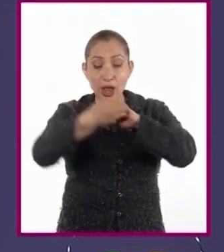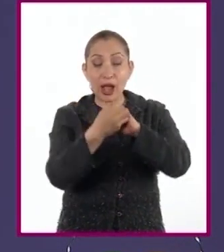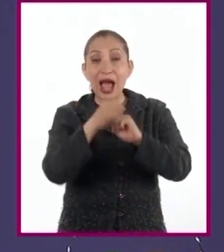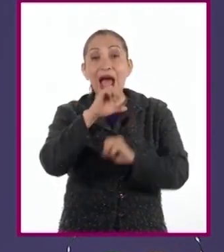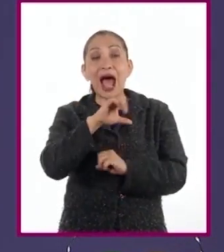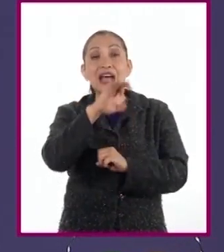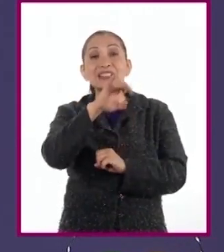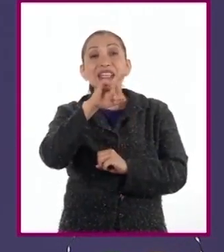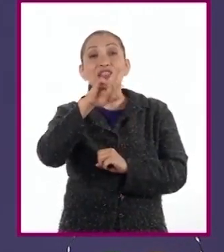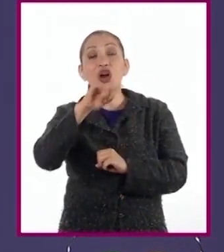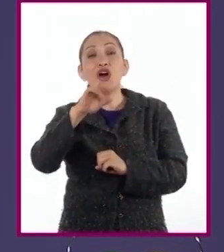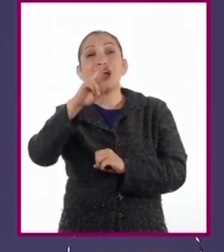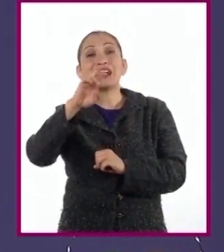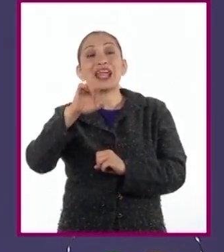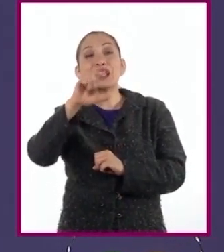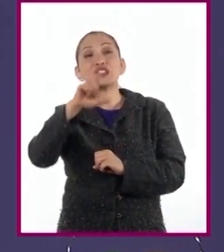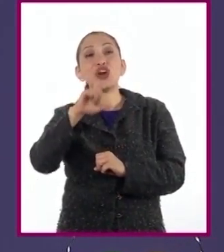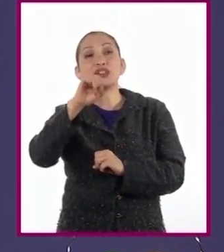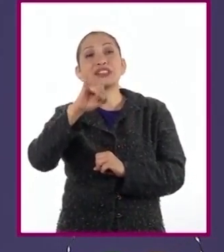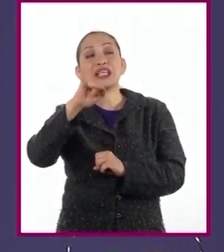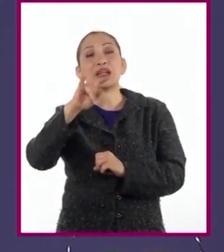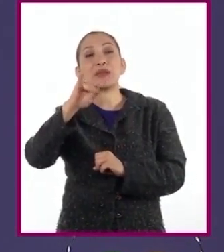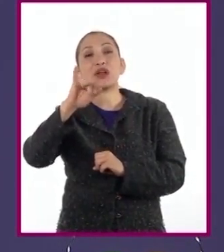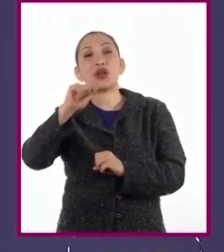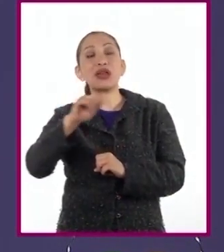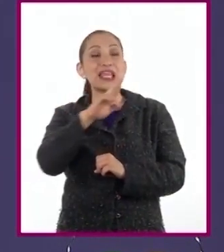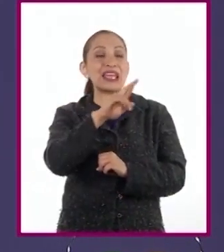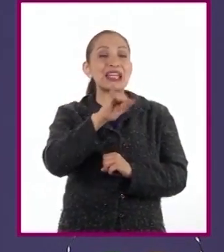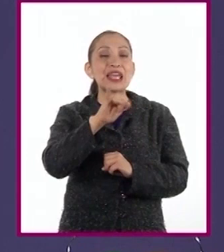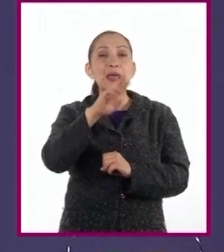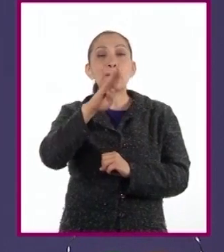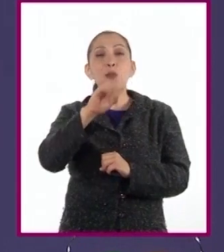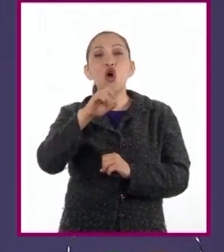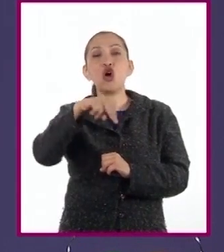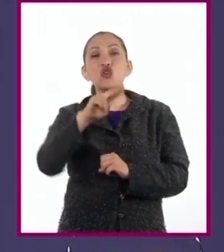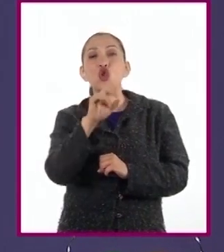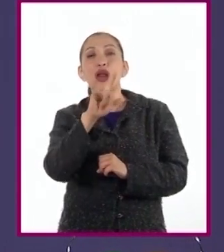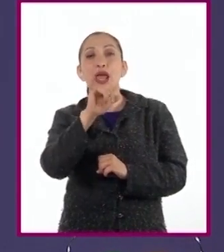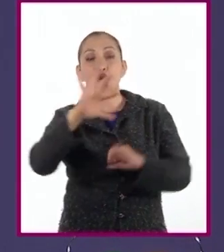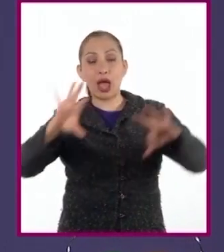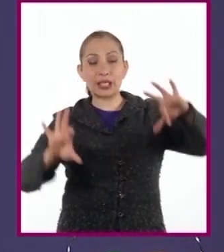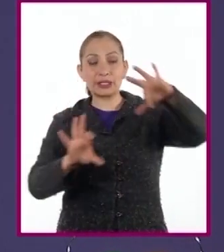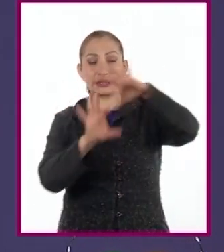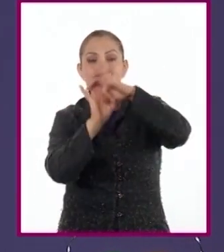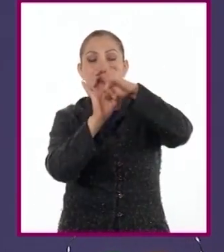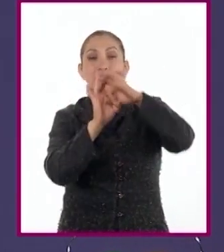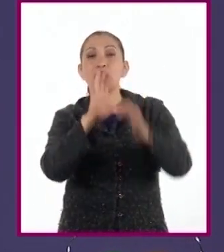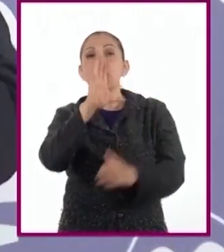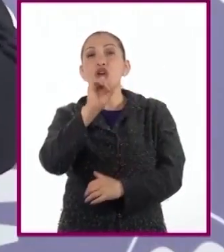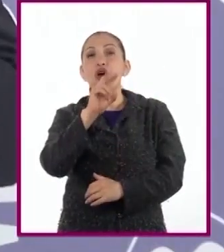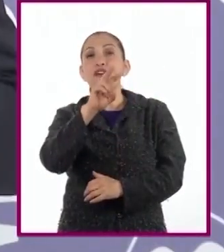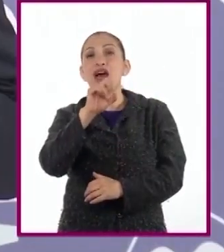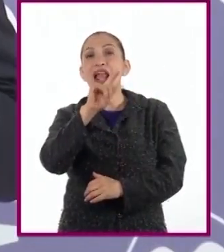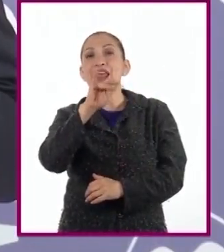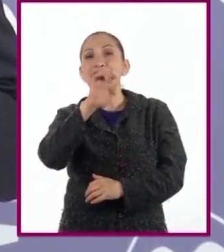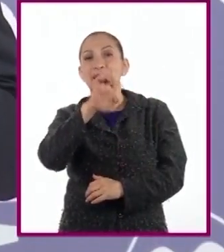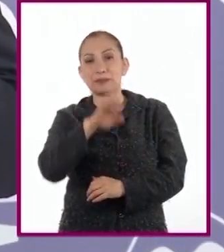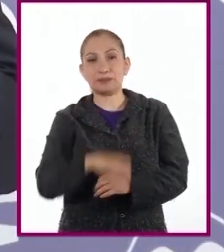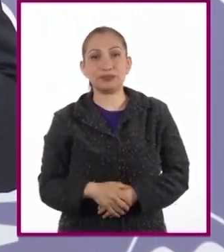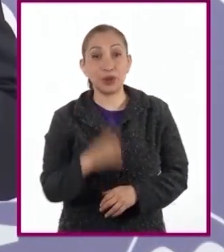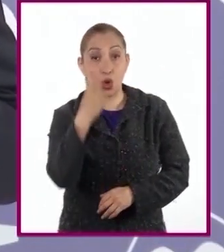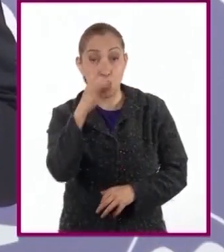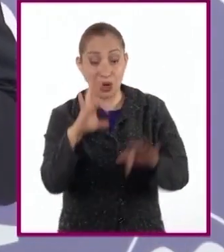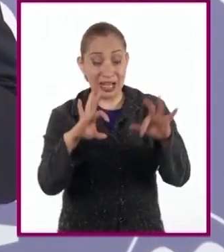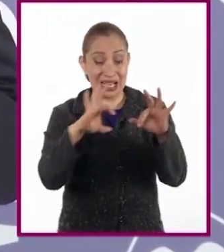ácido desoxirribonucleico y ácido ribonucleico, que forman un enlace covalente. Uno de los